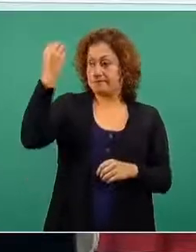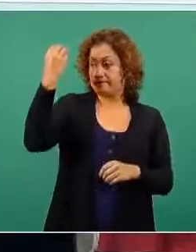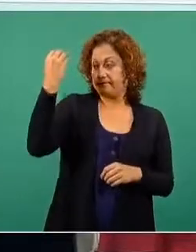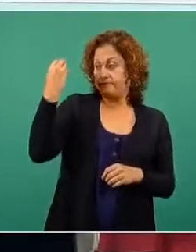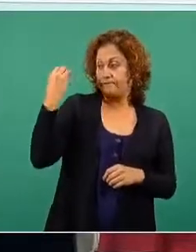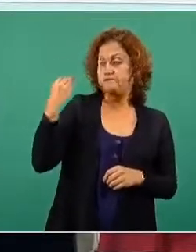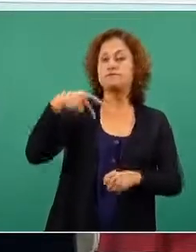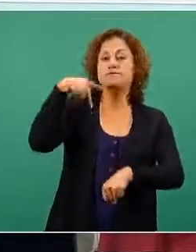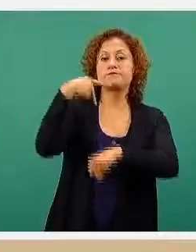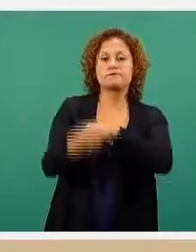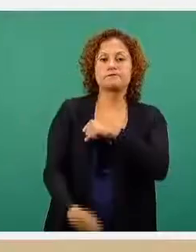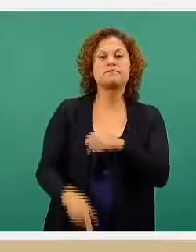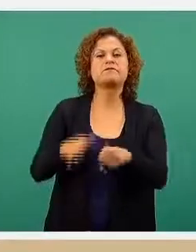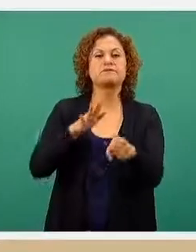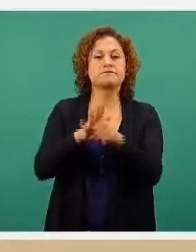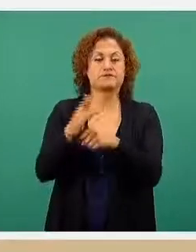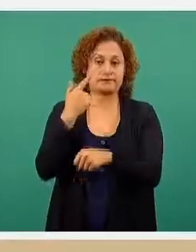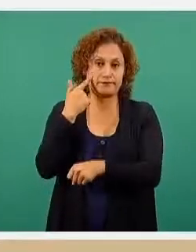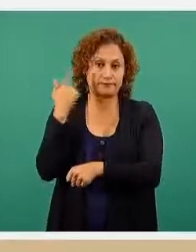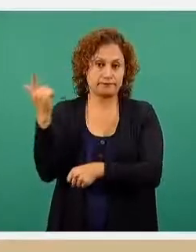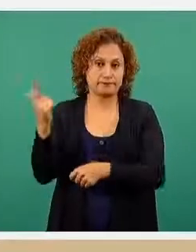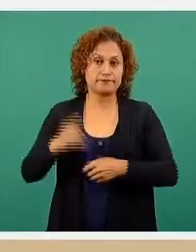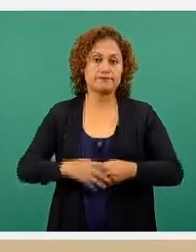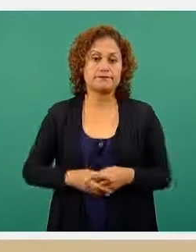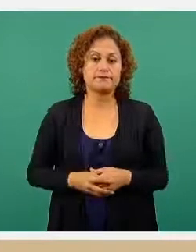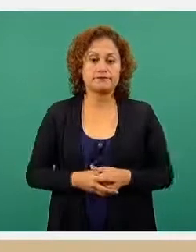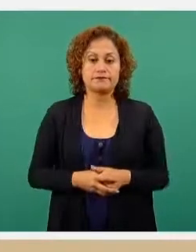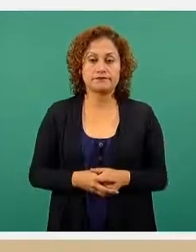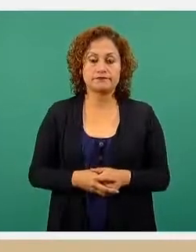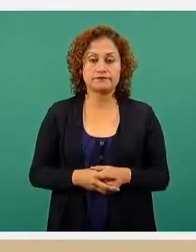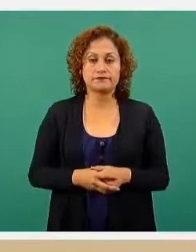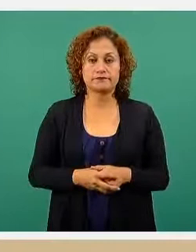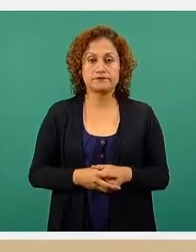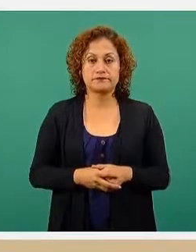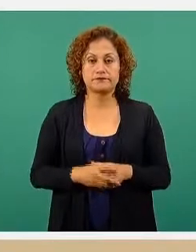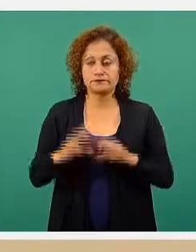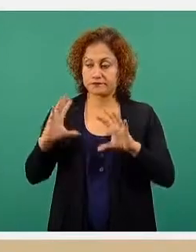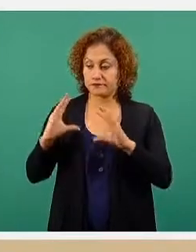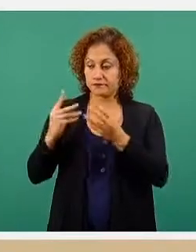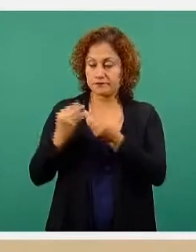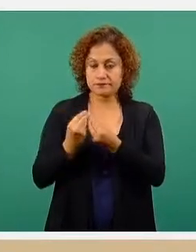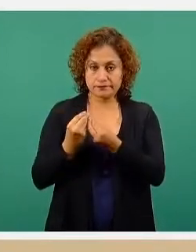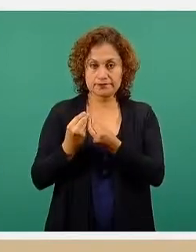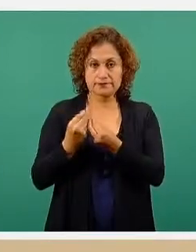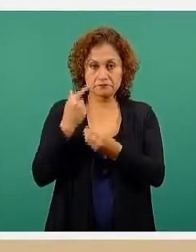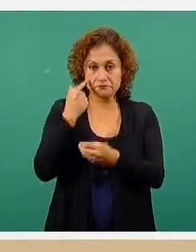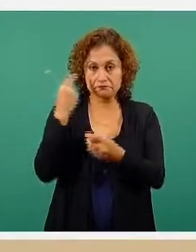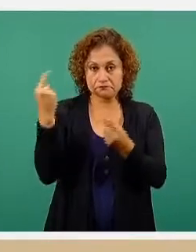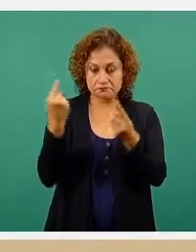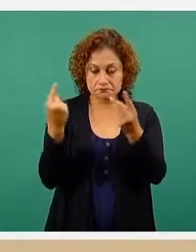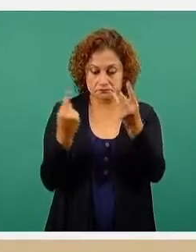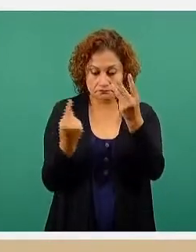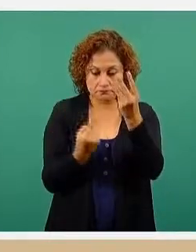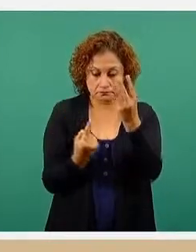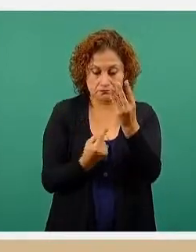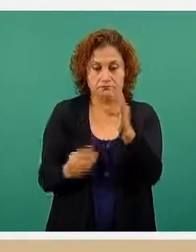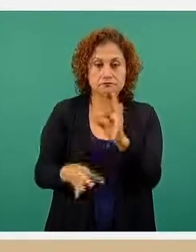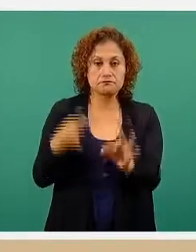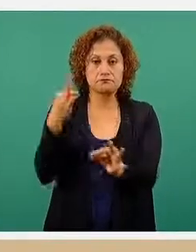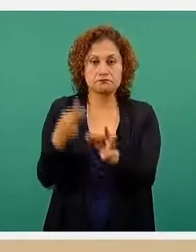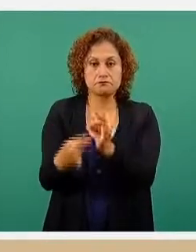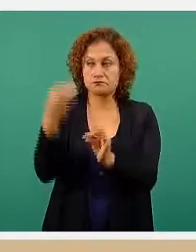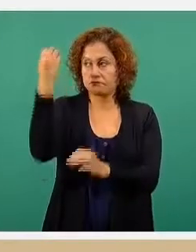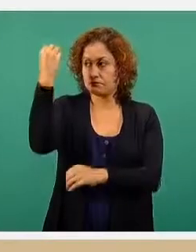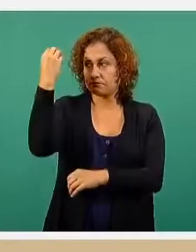epidémico, este es el resultado de la estimación al momento, que ya se ha entregado a todas